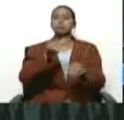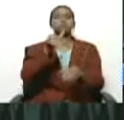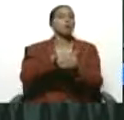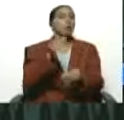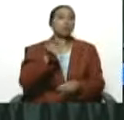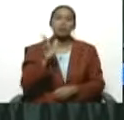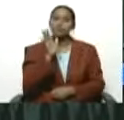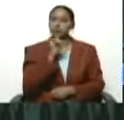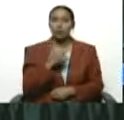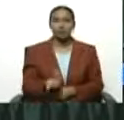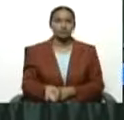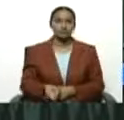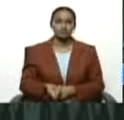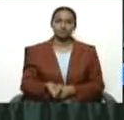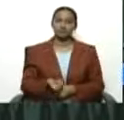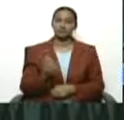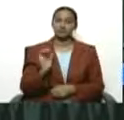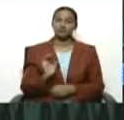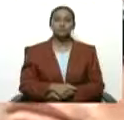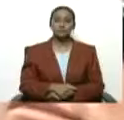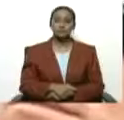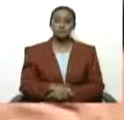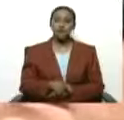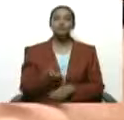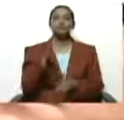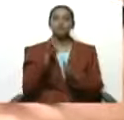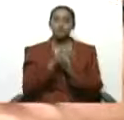con su 1x10. El segundo frente,